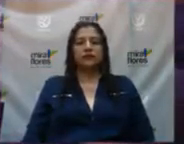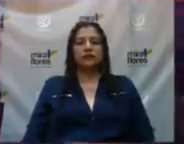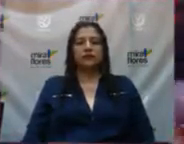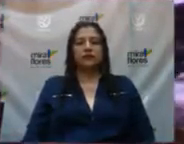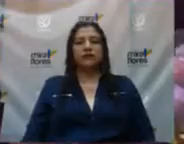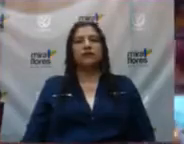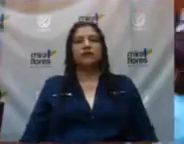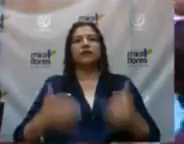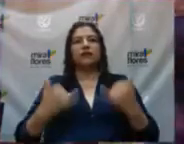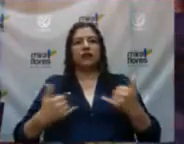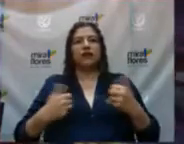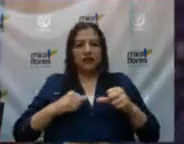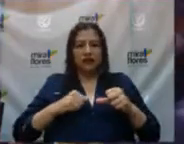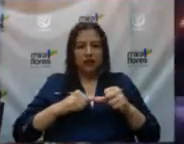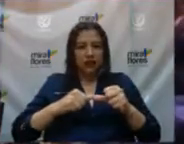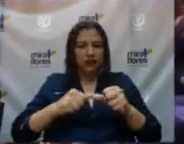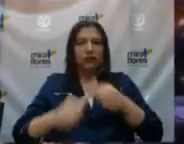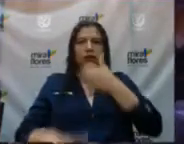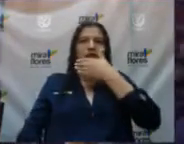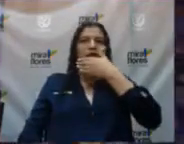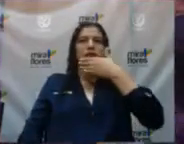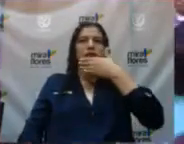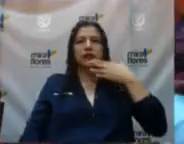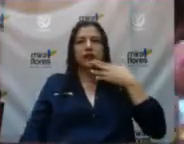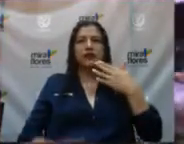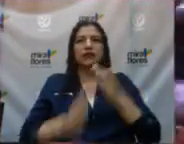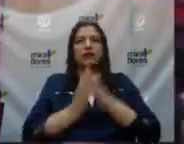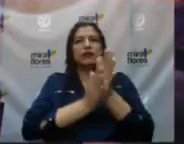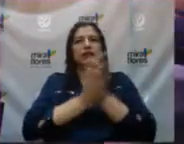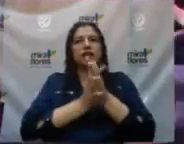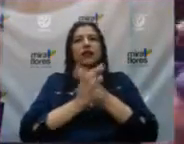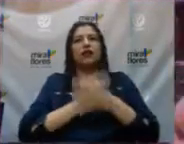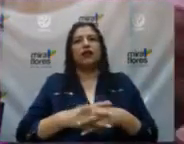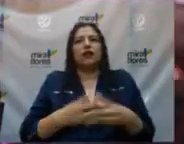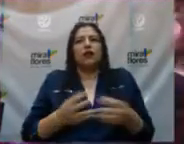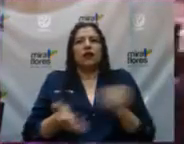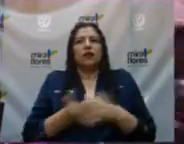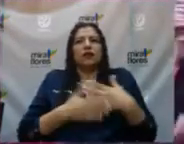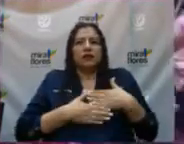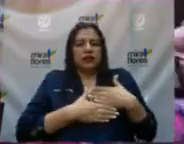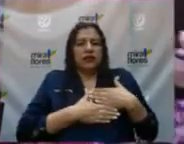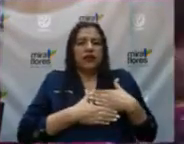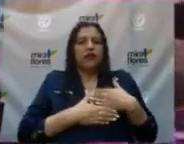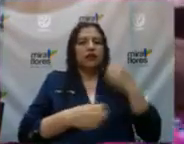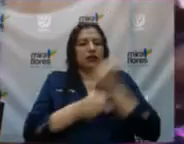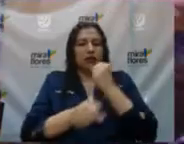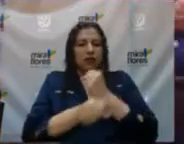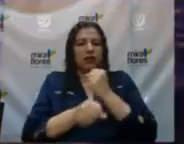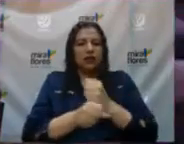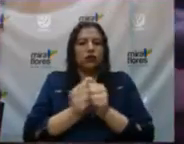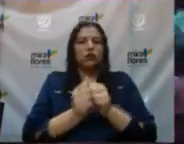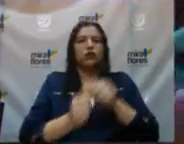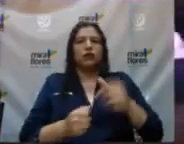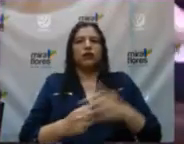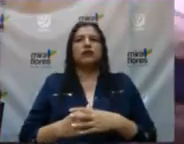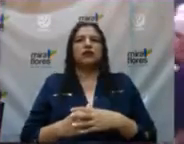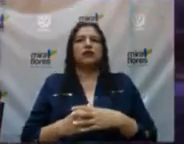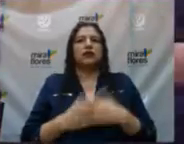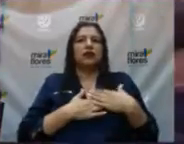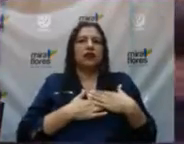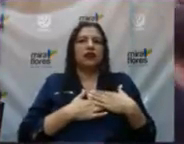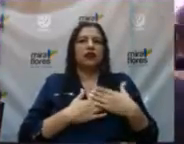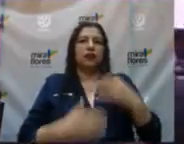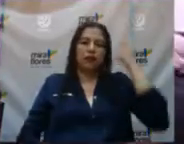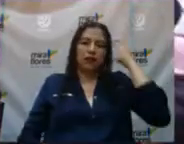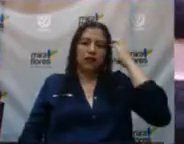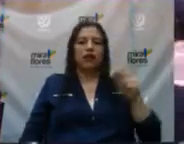Y aquí seguimos con nuestras mejores intenciones y con el mayor de los cariños trabajando y apostando por nuestro querido Miraflores.